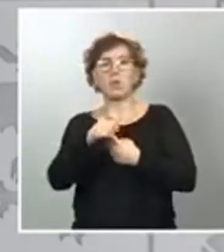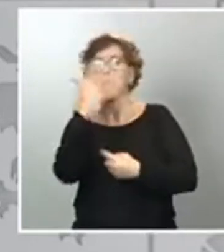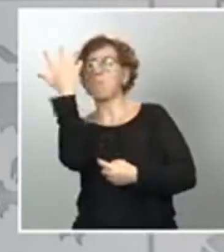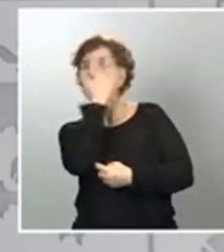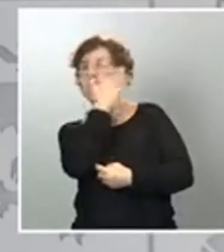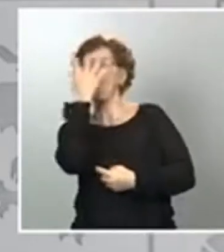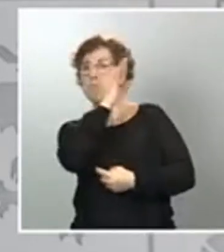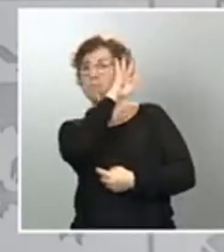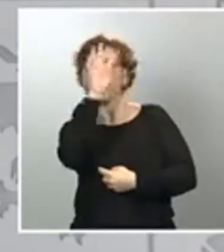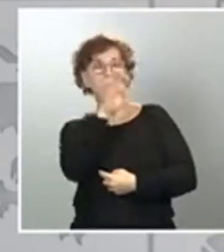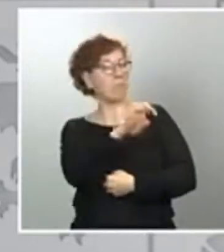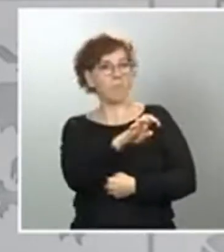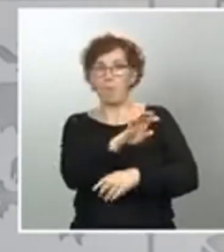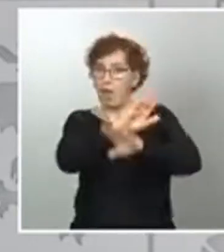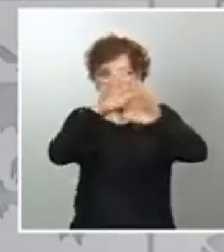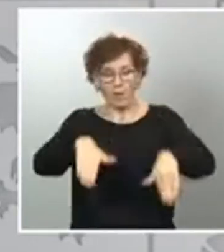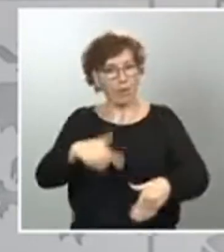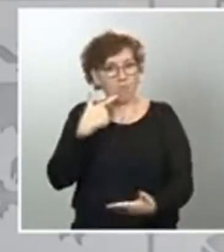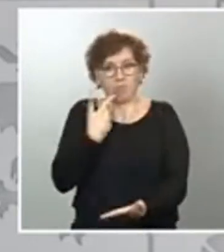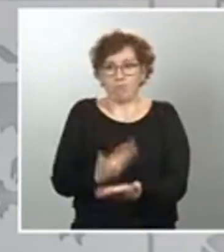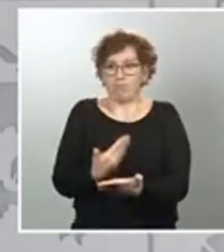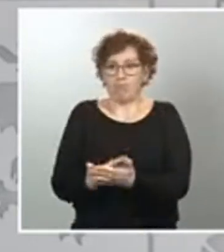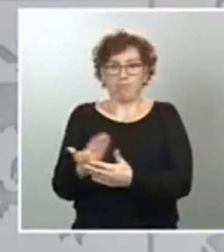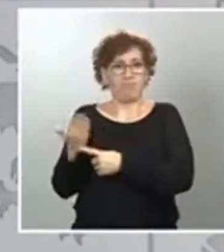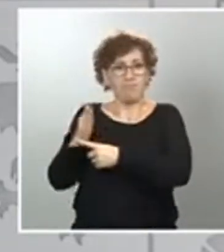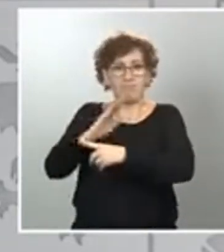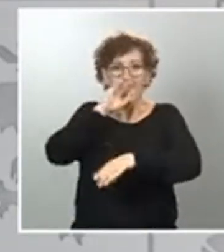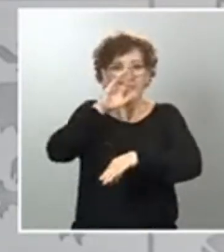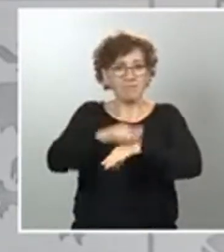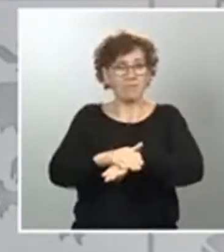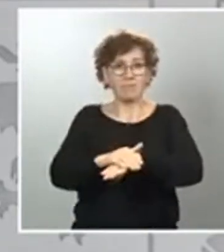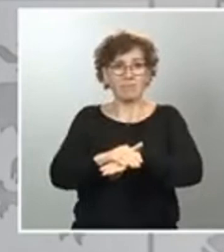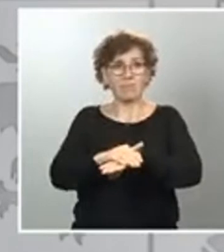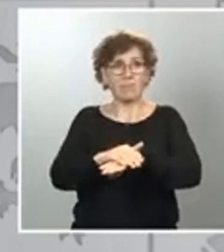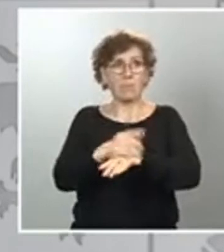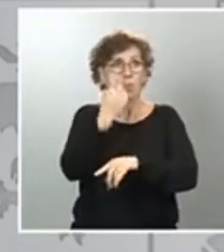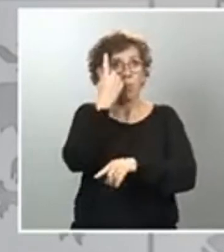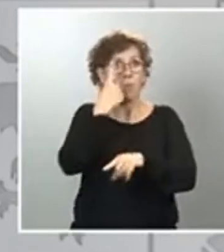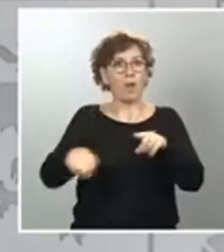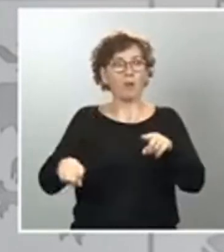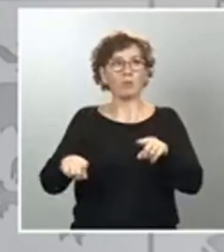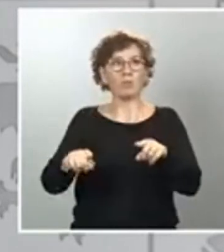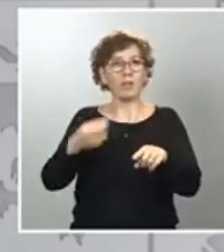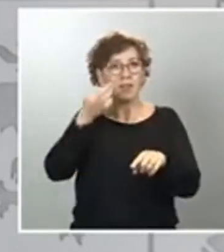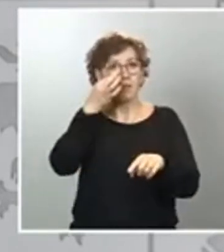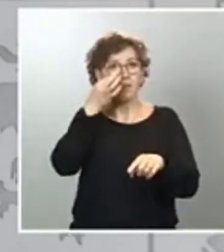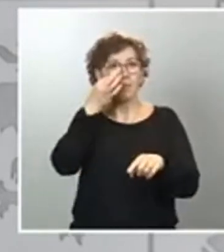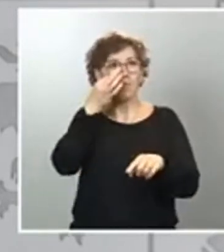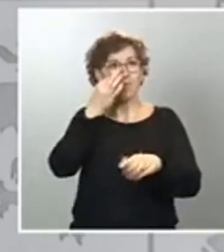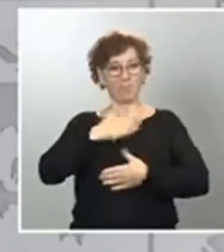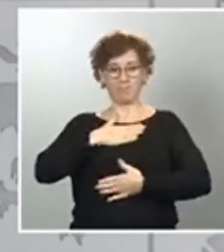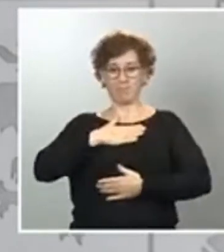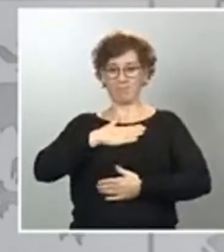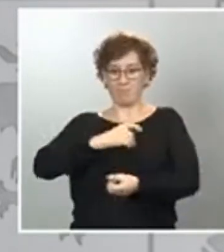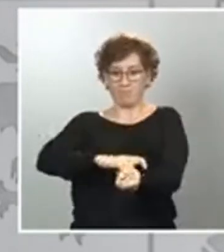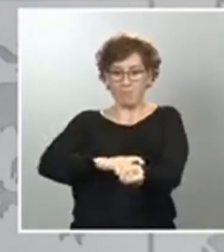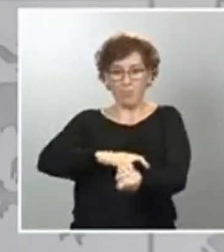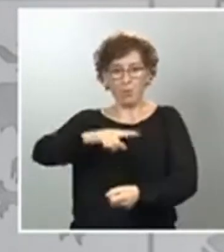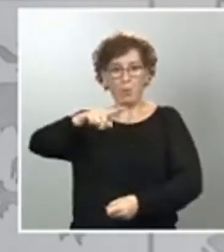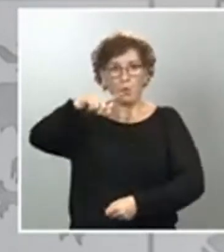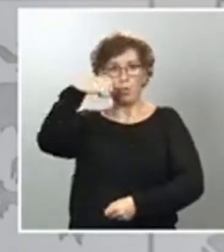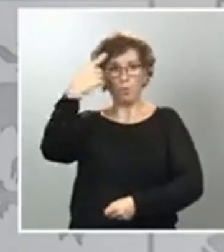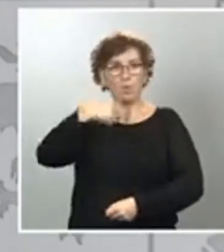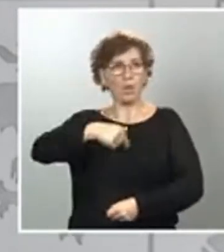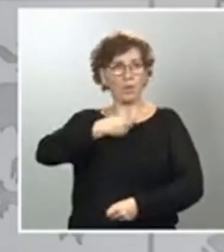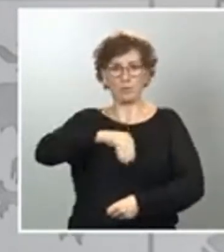cumplimiento de una regla tan, digamos, ajena a lo que pueda ser la cultura de nuestro país del confinamiento, de la restricción